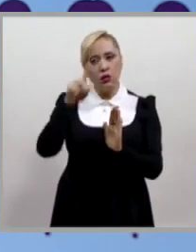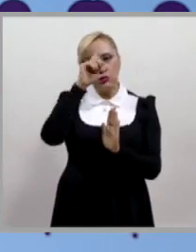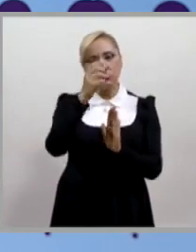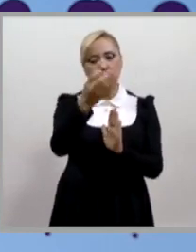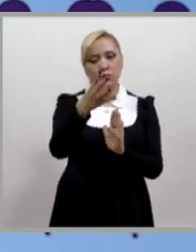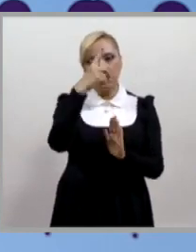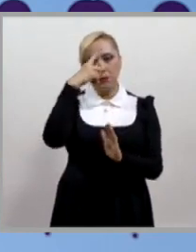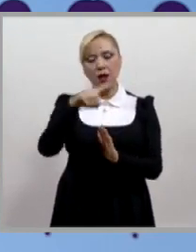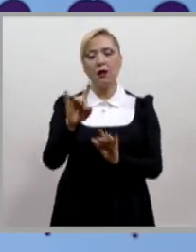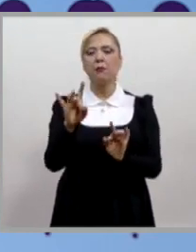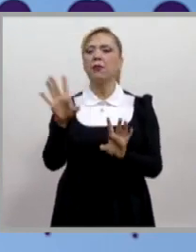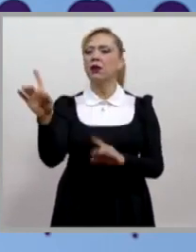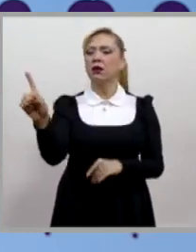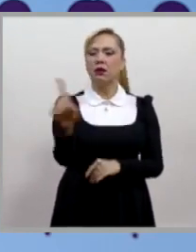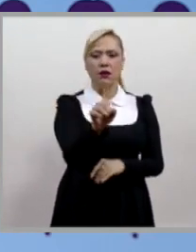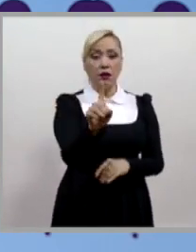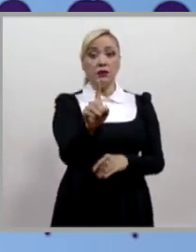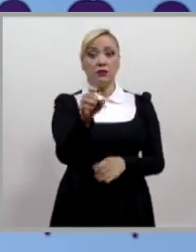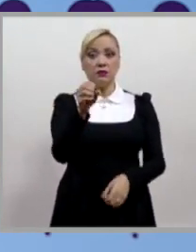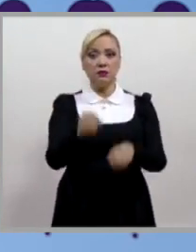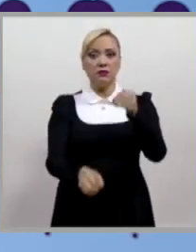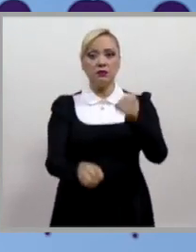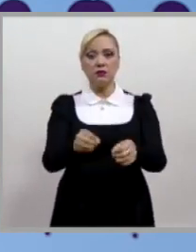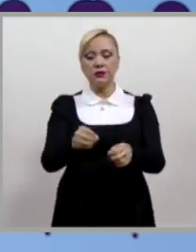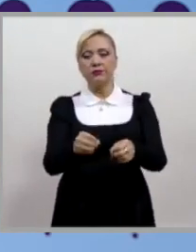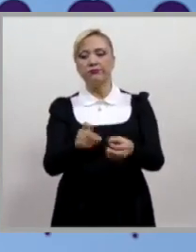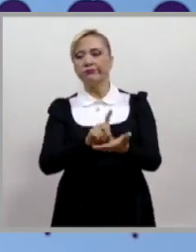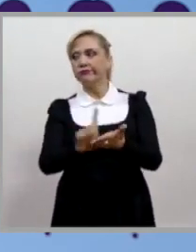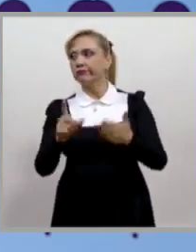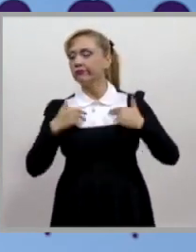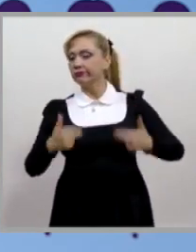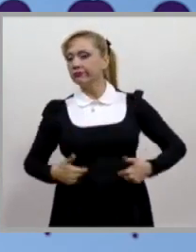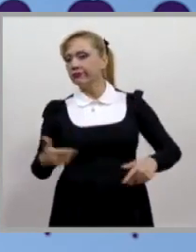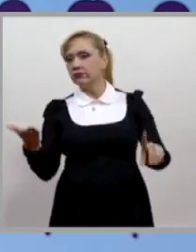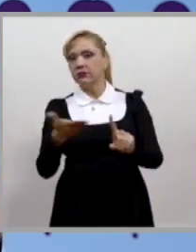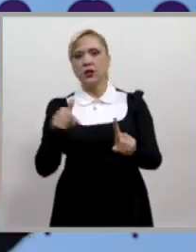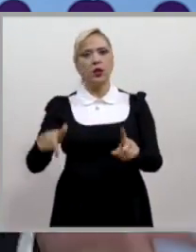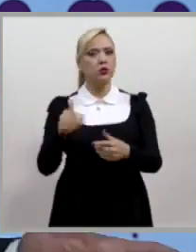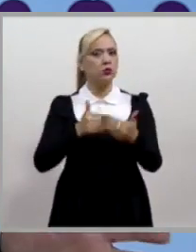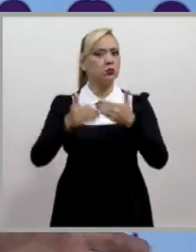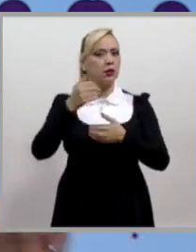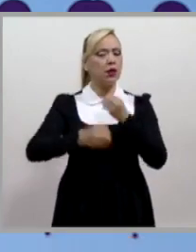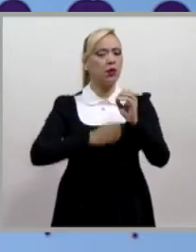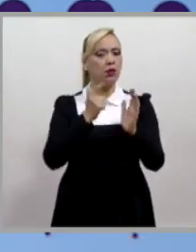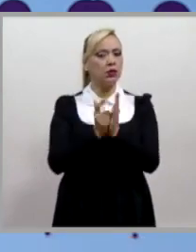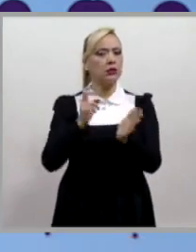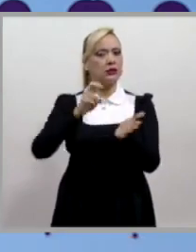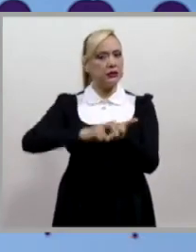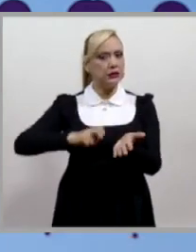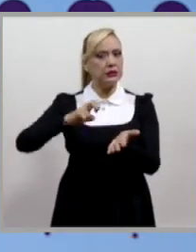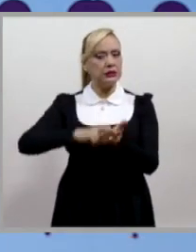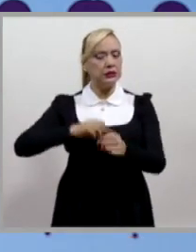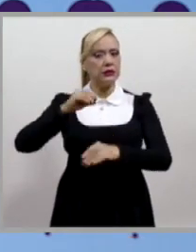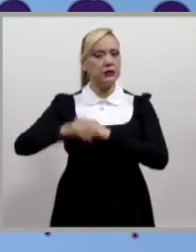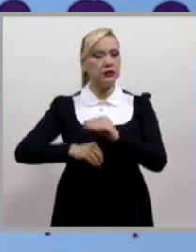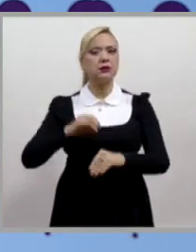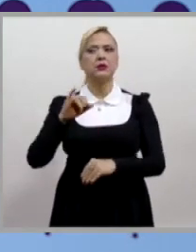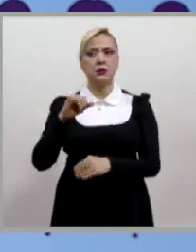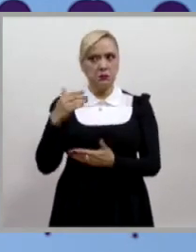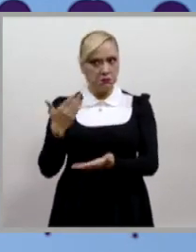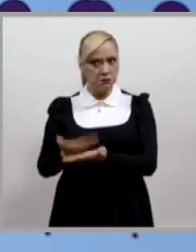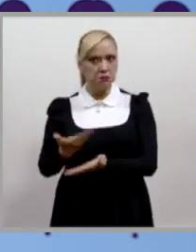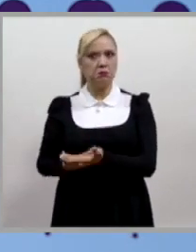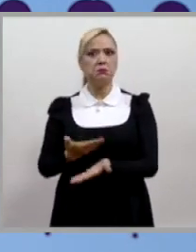ha construido, que ha legado, que ha actualizado constantemente la Suprema Corte. Si tenemos esos protocolos, pero se hace mucha referencia a